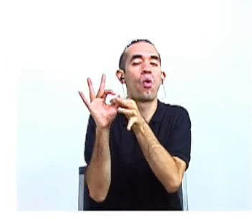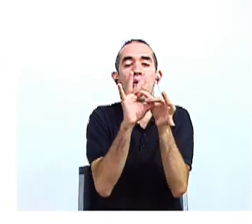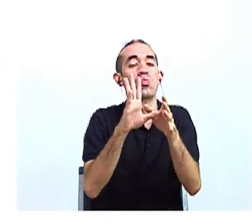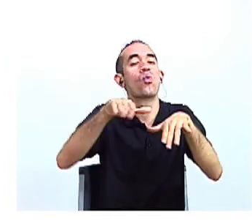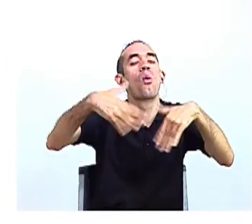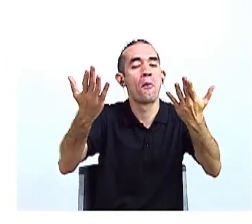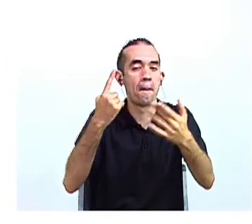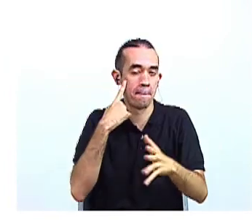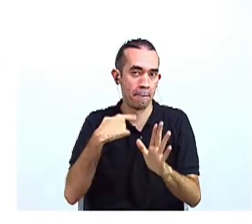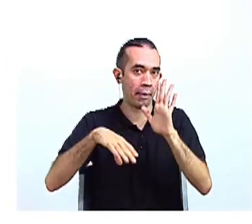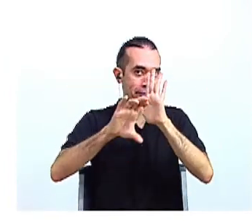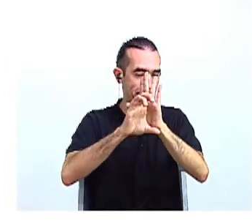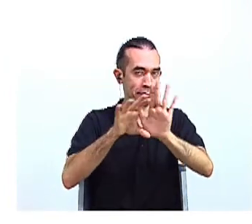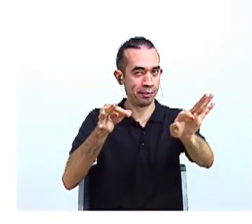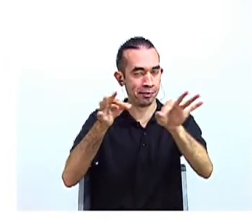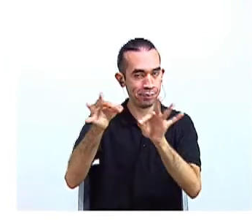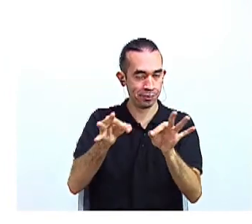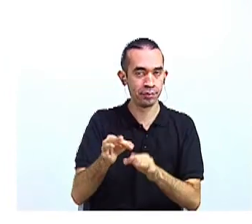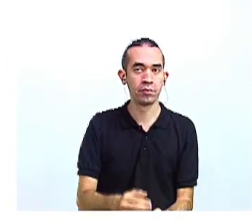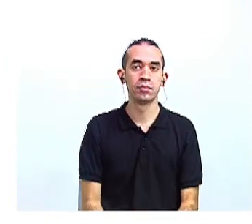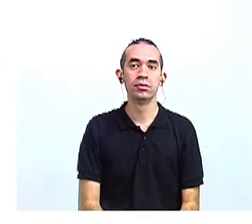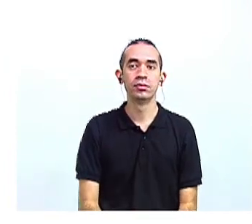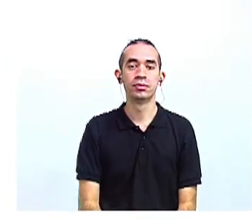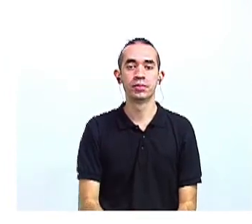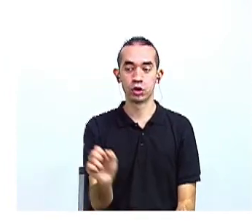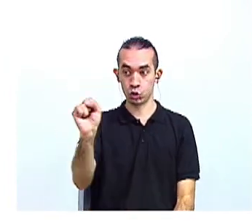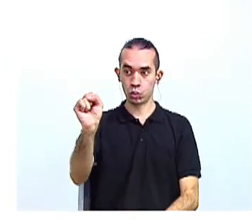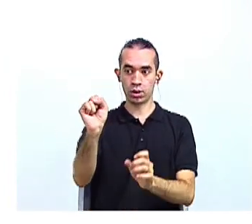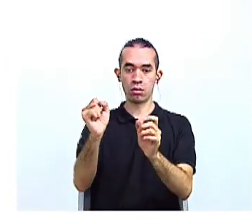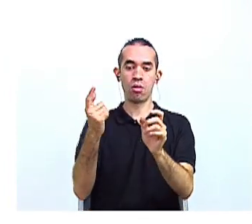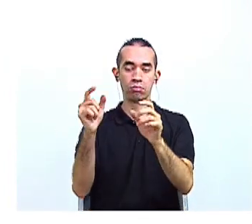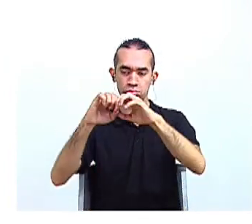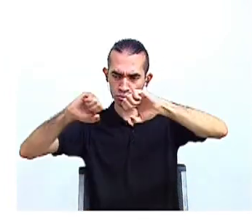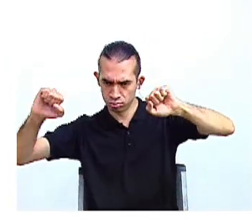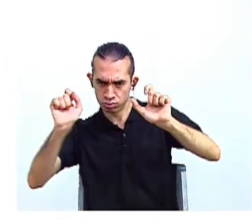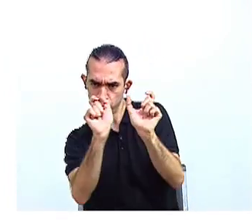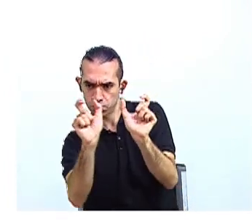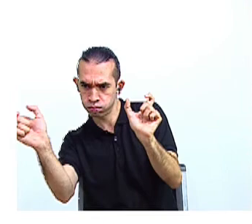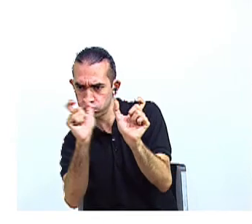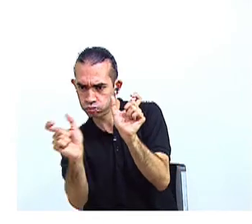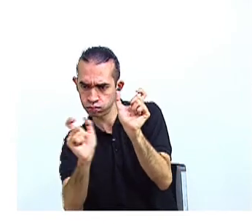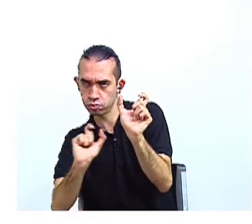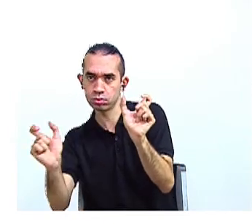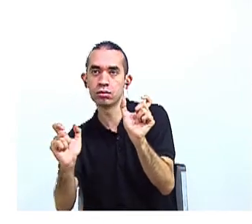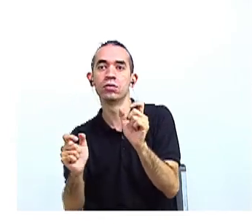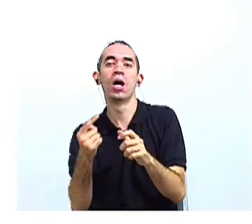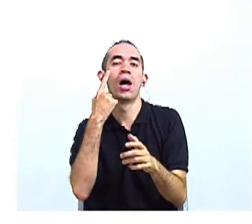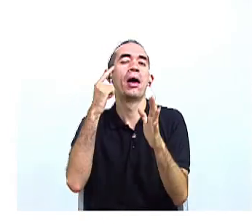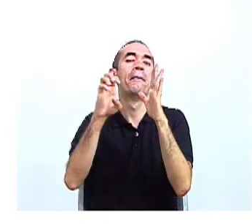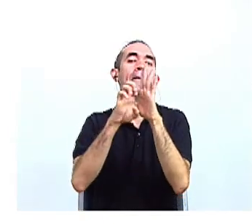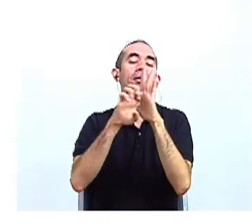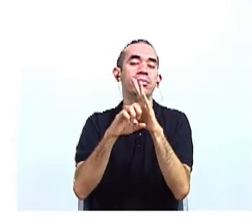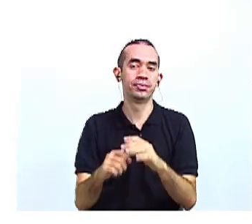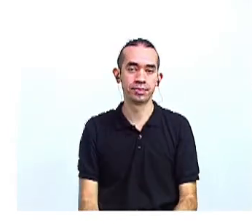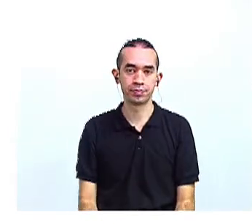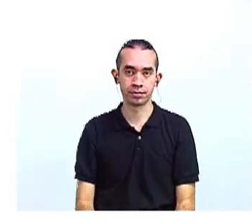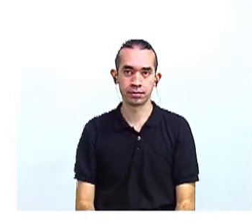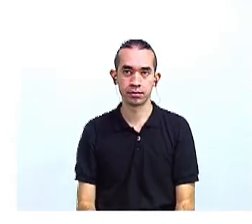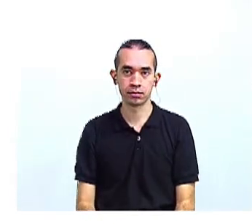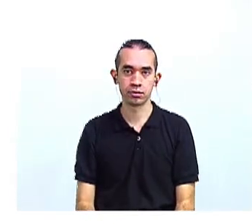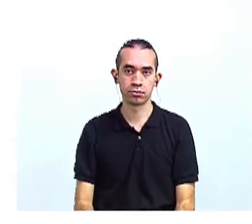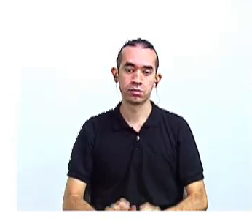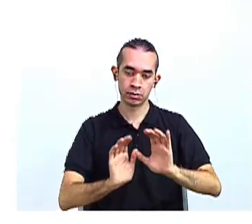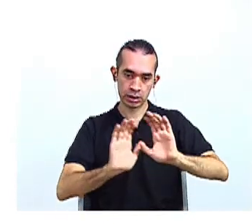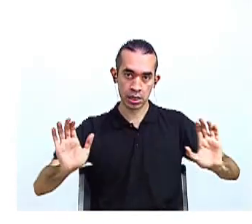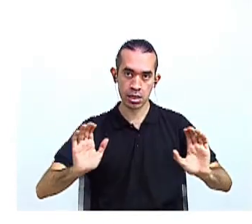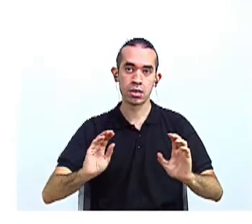que se establece entre el sujeto, formado por varios elementos. Vamos a tomar un caso del Código de Niñez